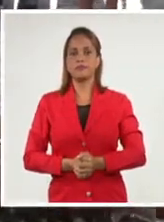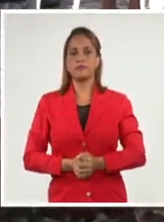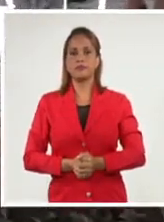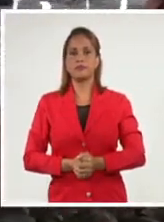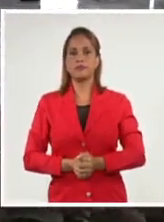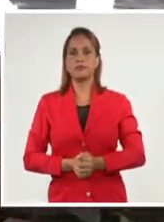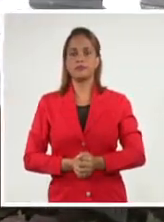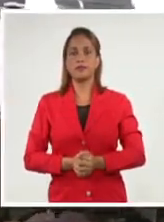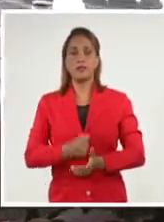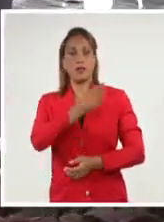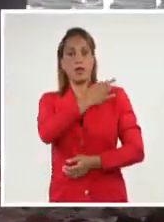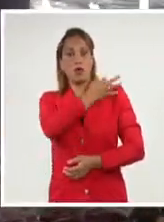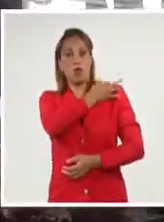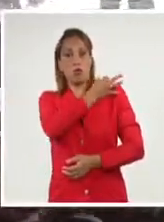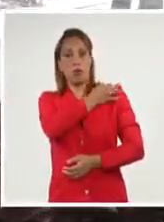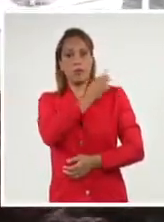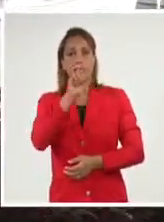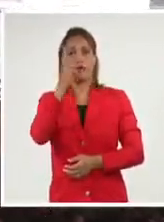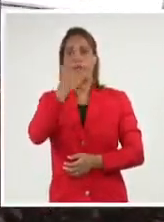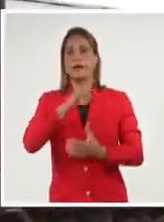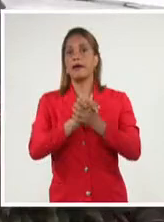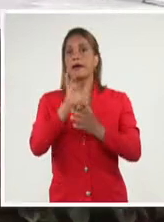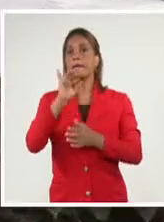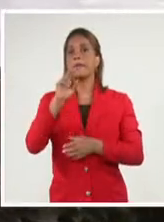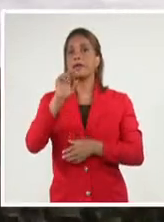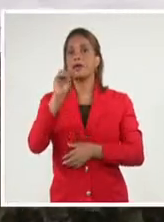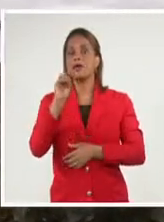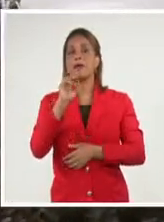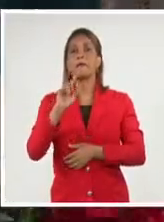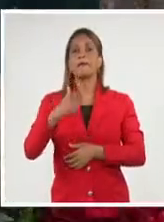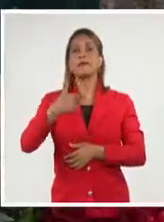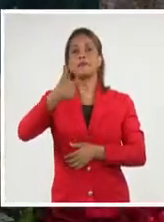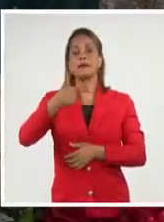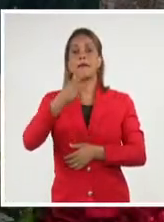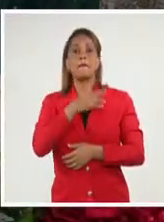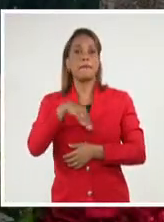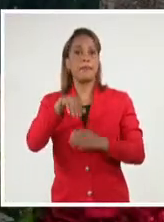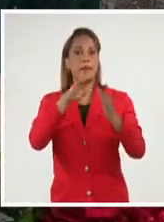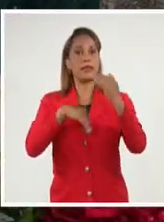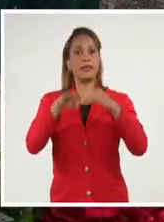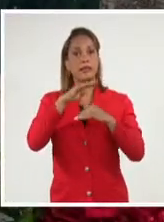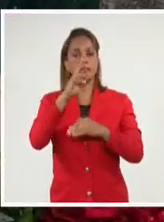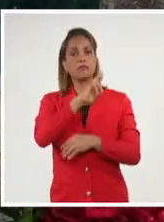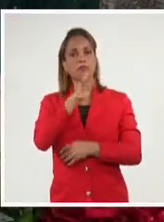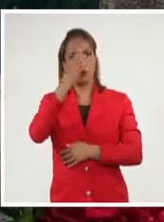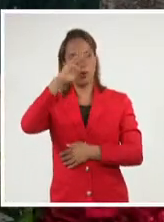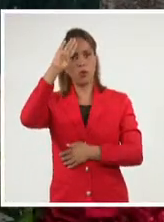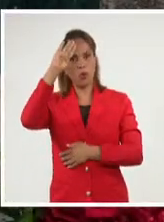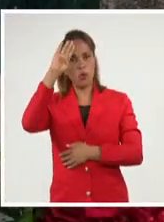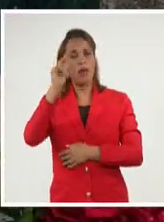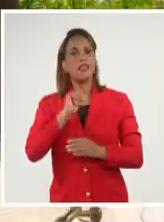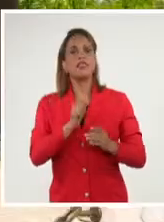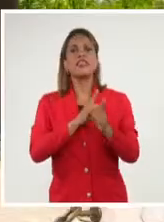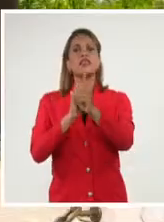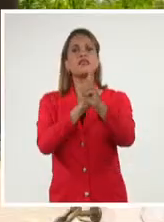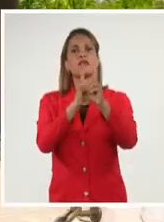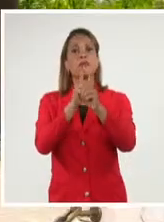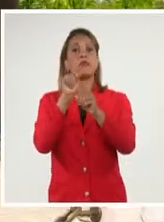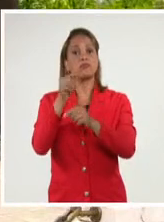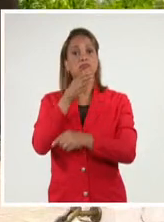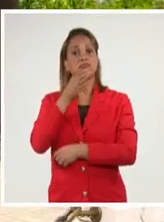El comandante Ramiro Valdés Menéndez, viceprimer ministro de la República, uno de los discípulos más fieles del barbudo mayor,